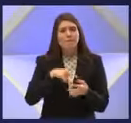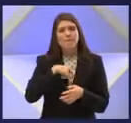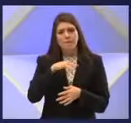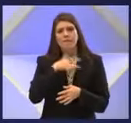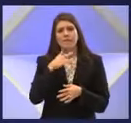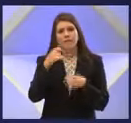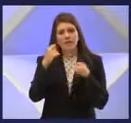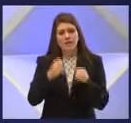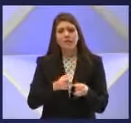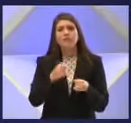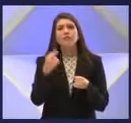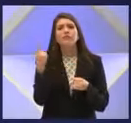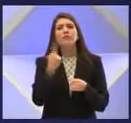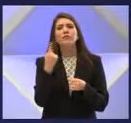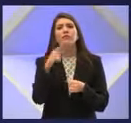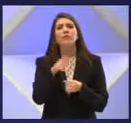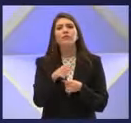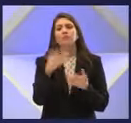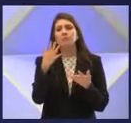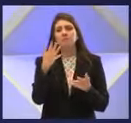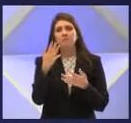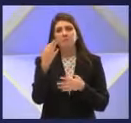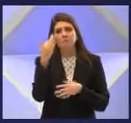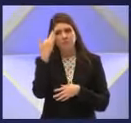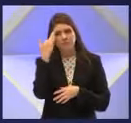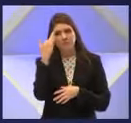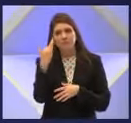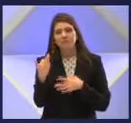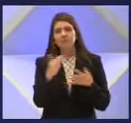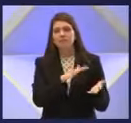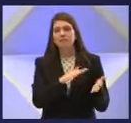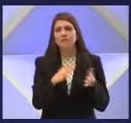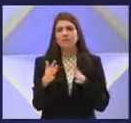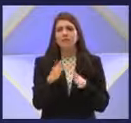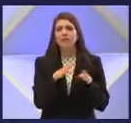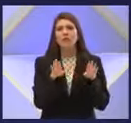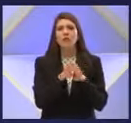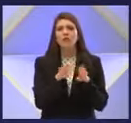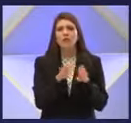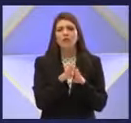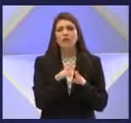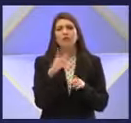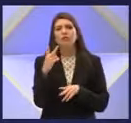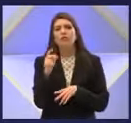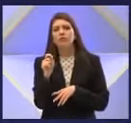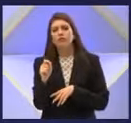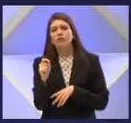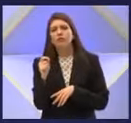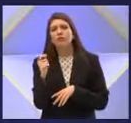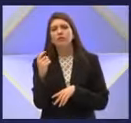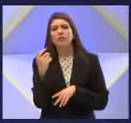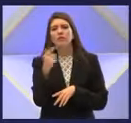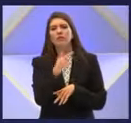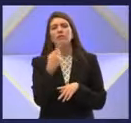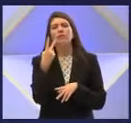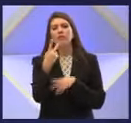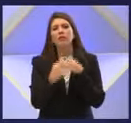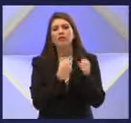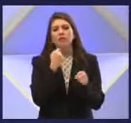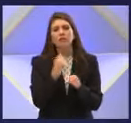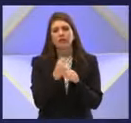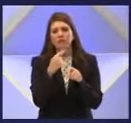hasta la media tabla en muy poco tiempo digamos en un en 2.5 sexenio más o menos que es